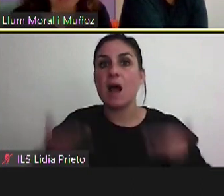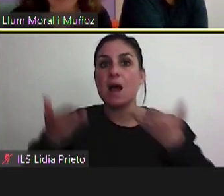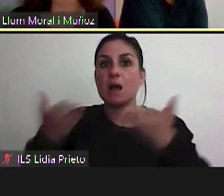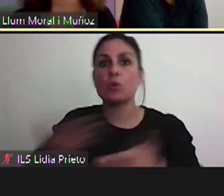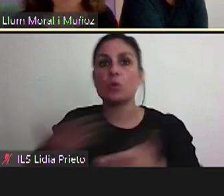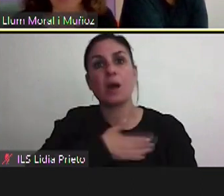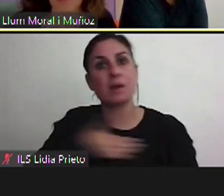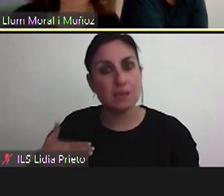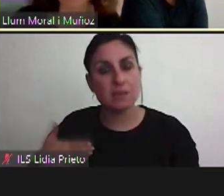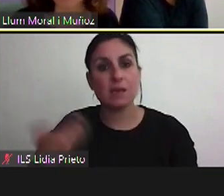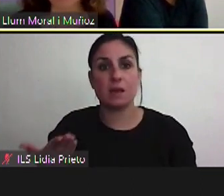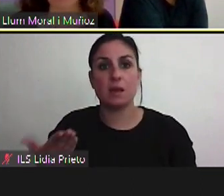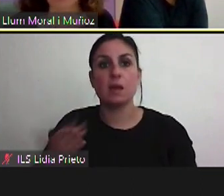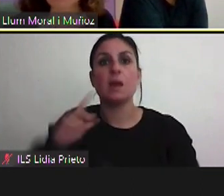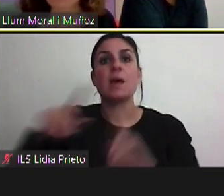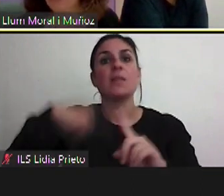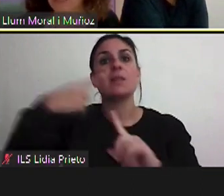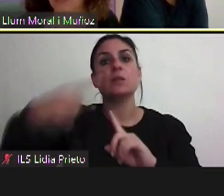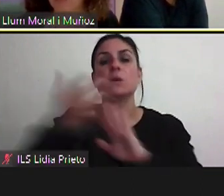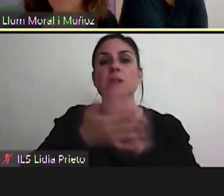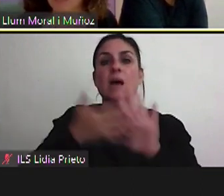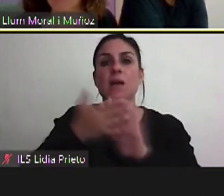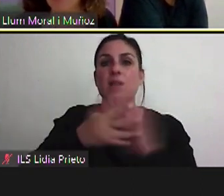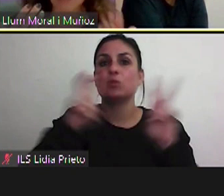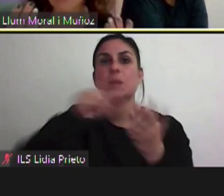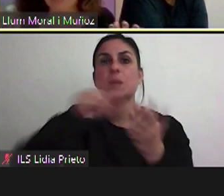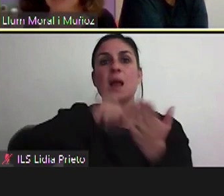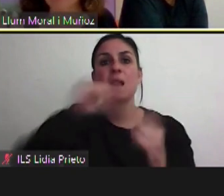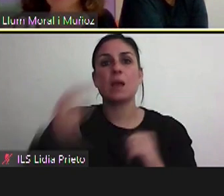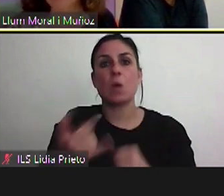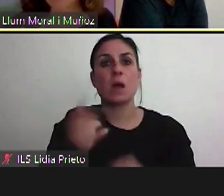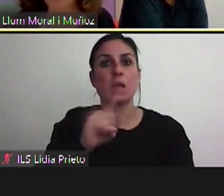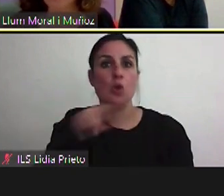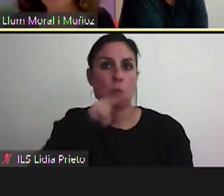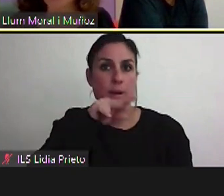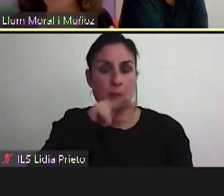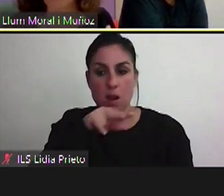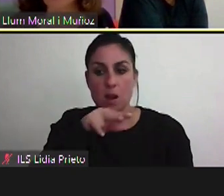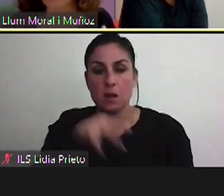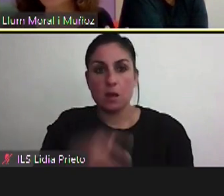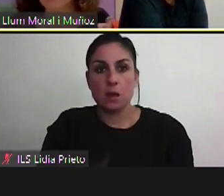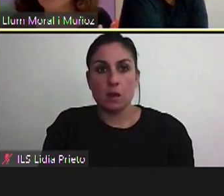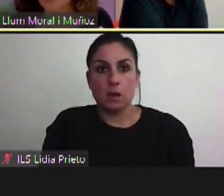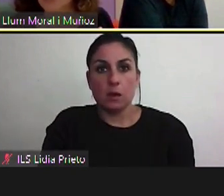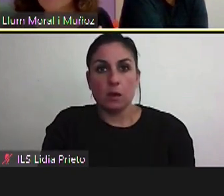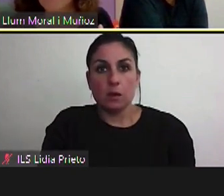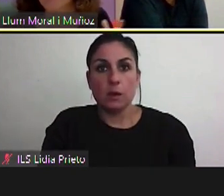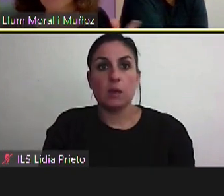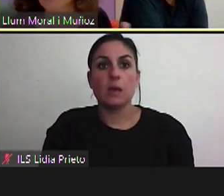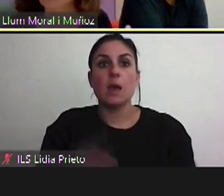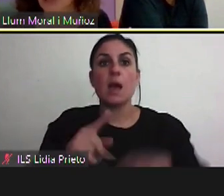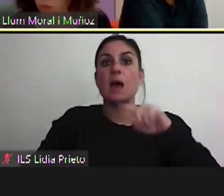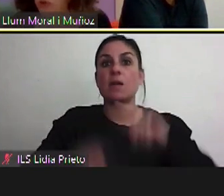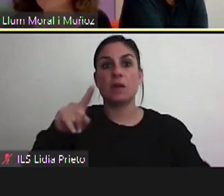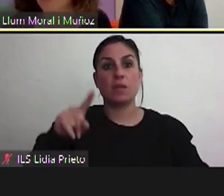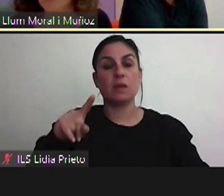que, luego hablaremos del lenguaje no verbal, ¿no? Y ciertas cosas, que la madurez está que nos hace ponernos unos filtros en cómo decir las cosas que